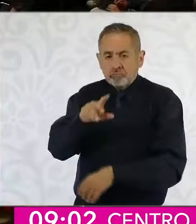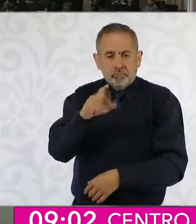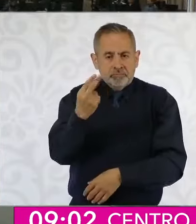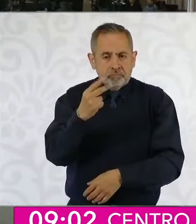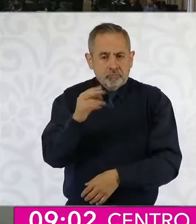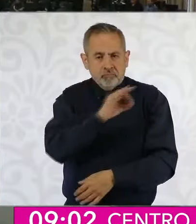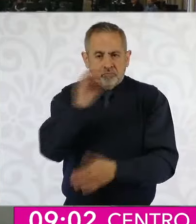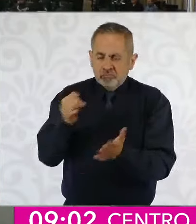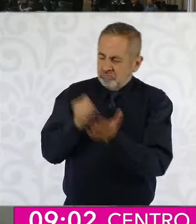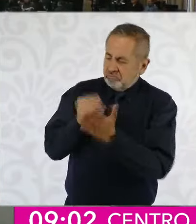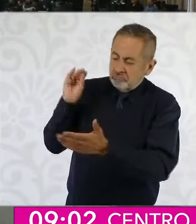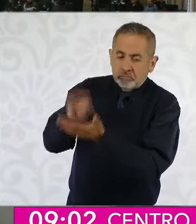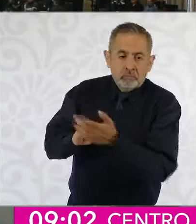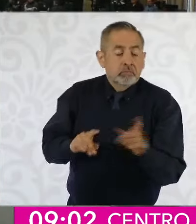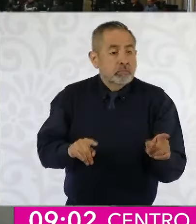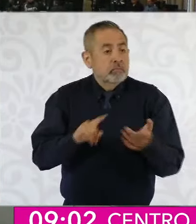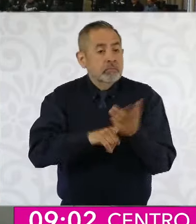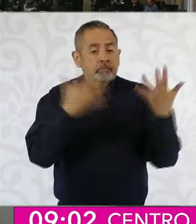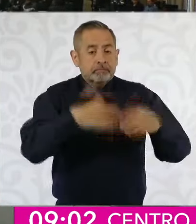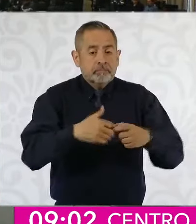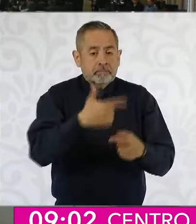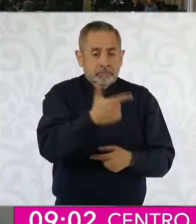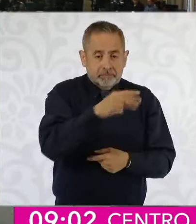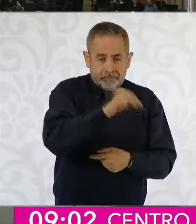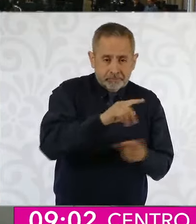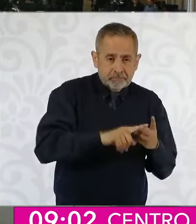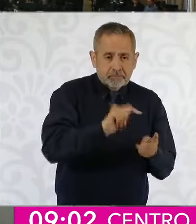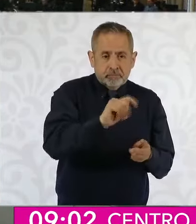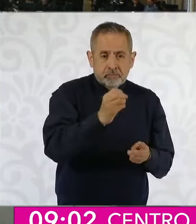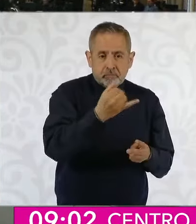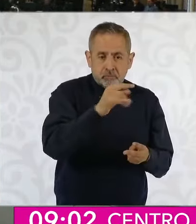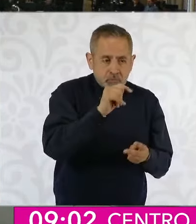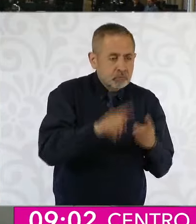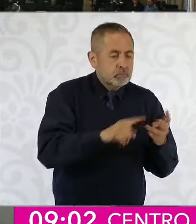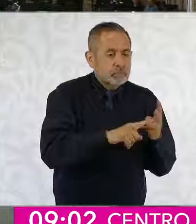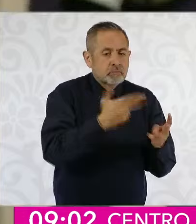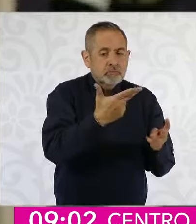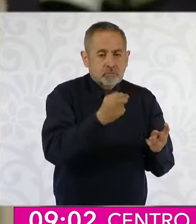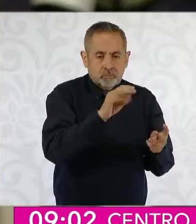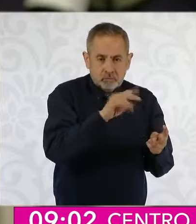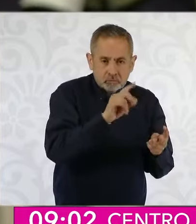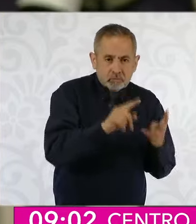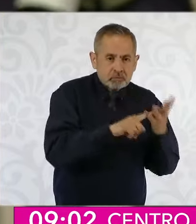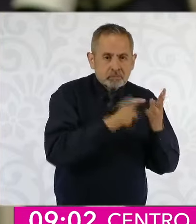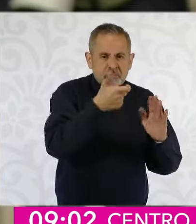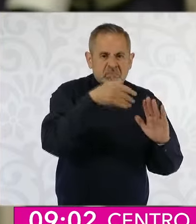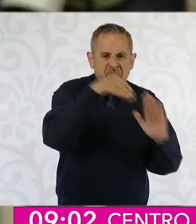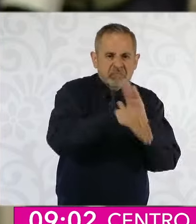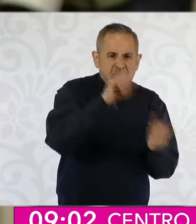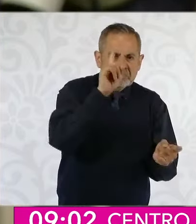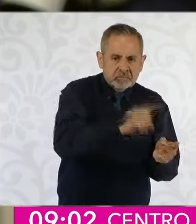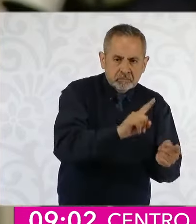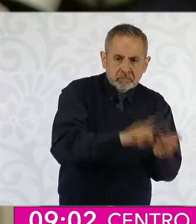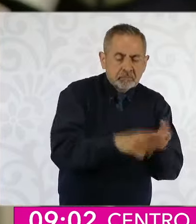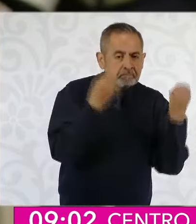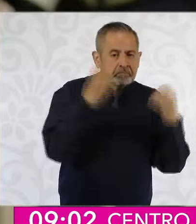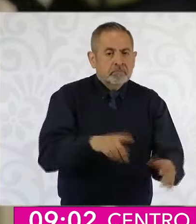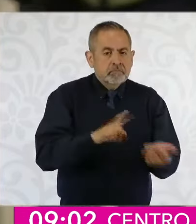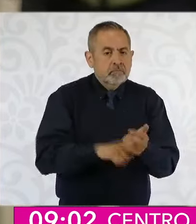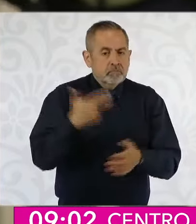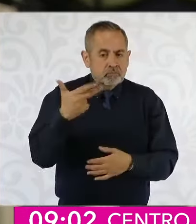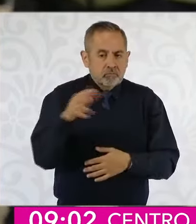el día de ayer las acciones de General Motors, Ford, Toyota, Stellantis, Honda, entre otros, tuvieron una caída de acciones, la más grande